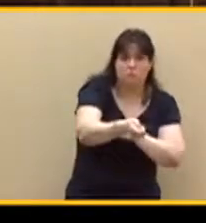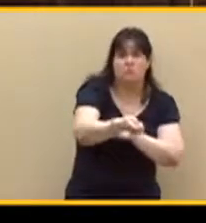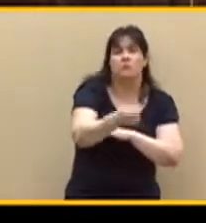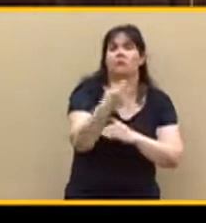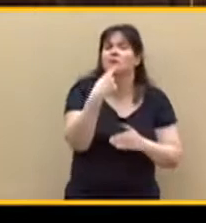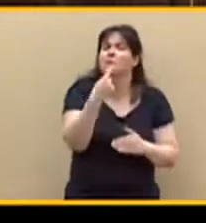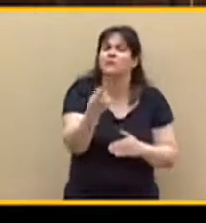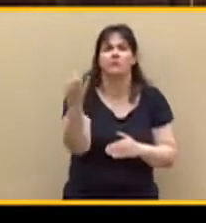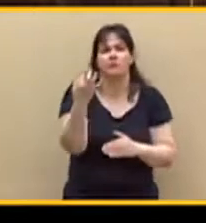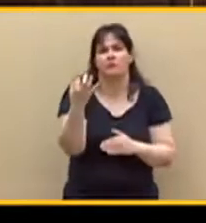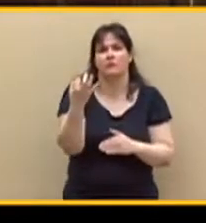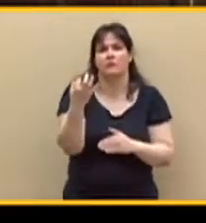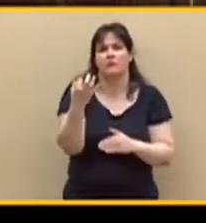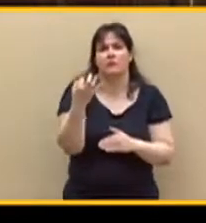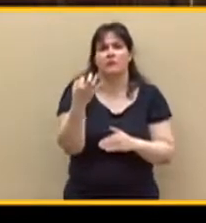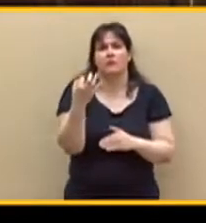claramente...